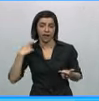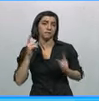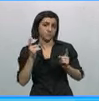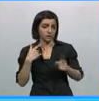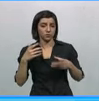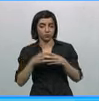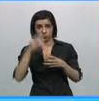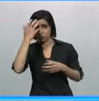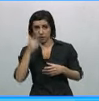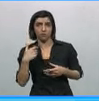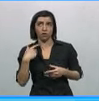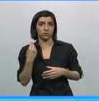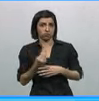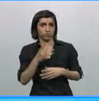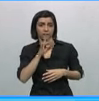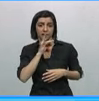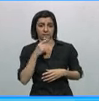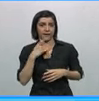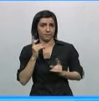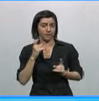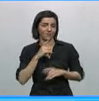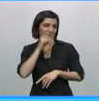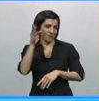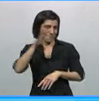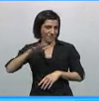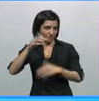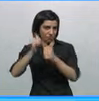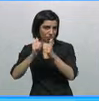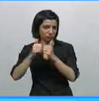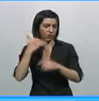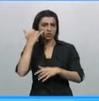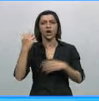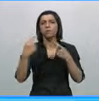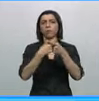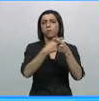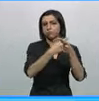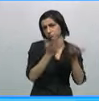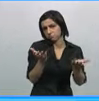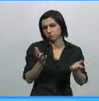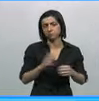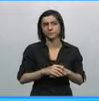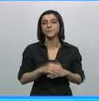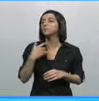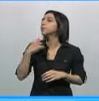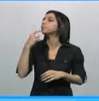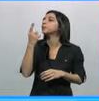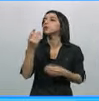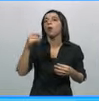en Rosario. ¿Pero quizás no es un momento especial por cómo vienen peleando el campeonato?